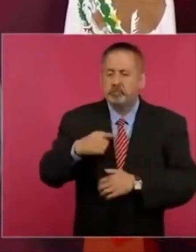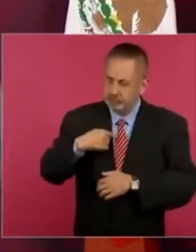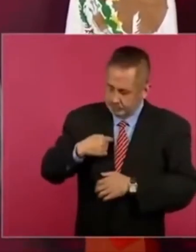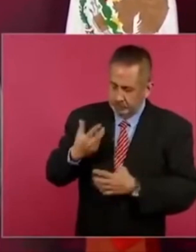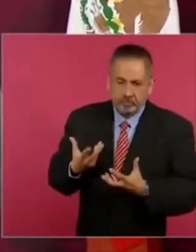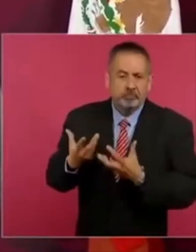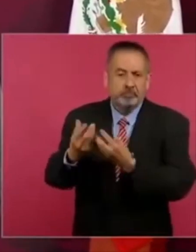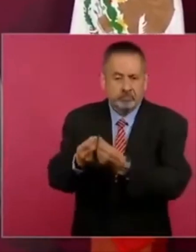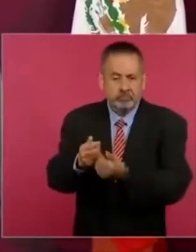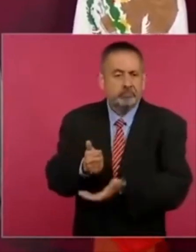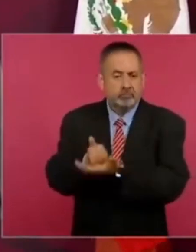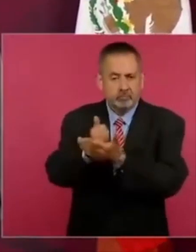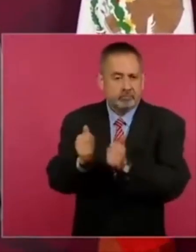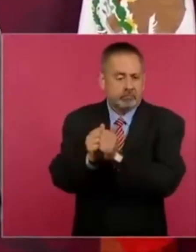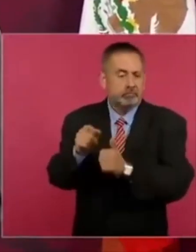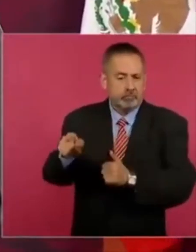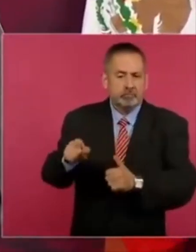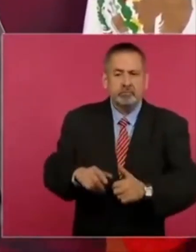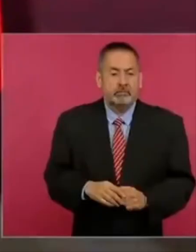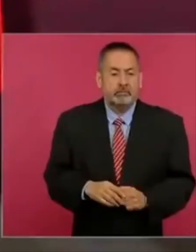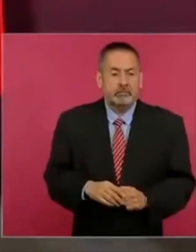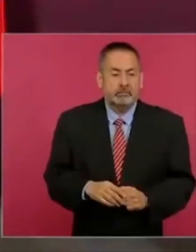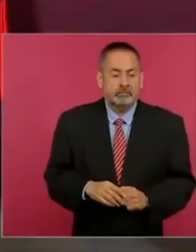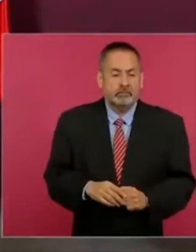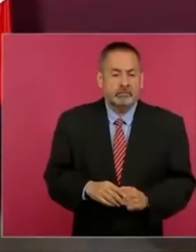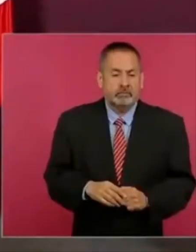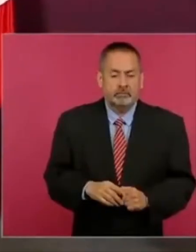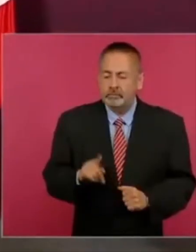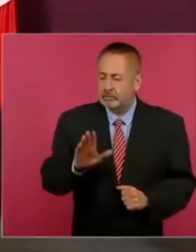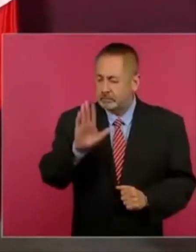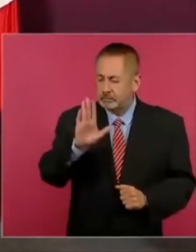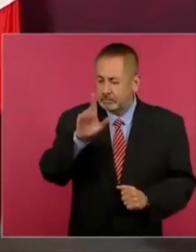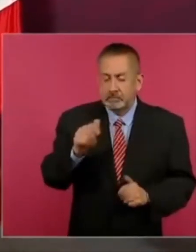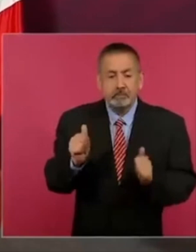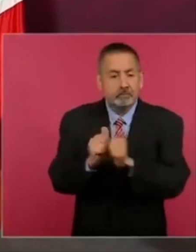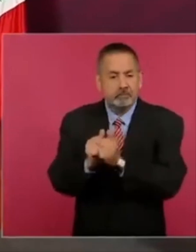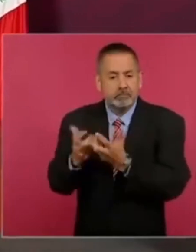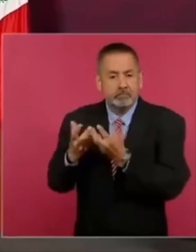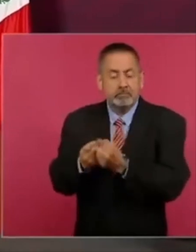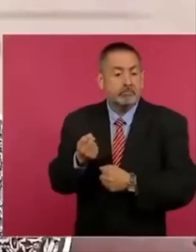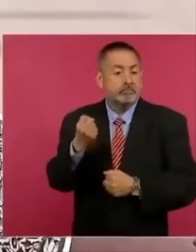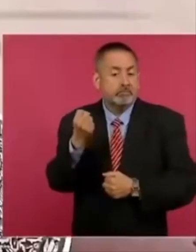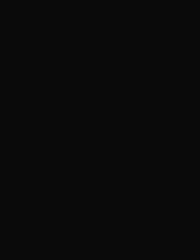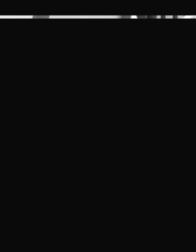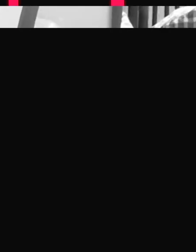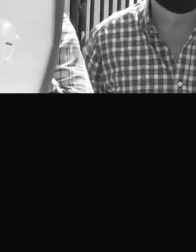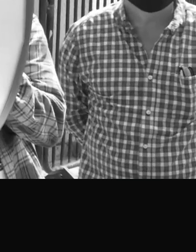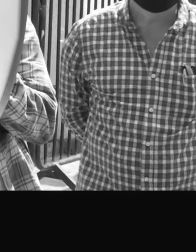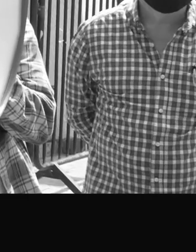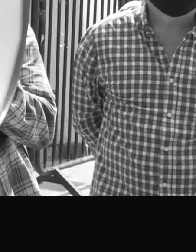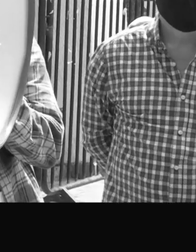nosotros estamos ayudando. Al parecer iba acompañada de tres personas.